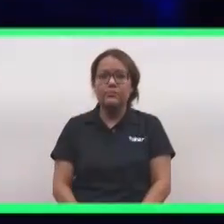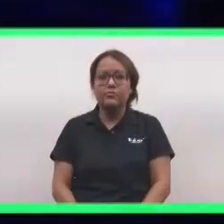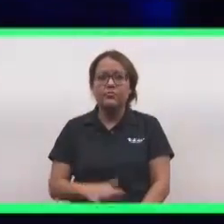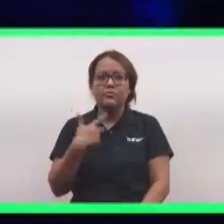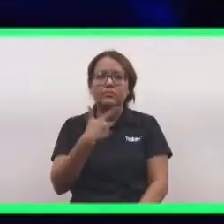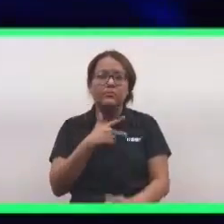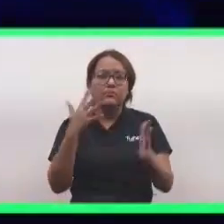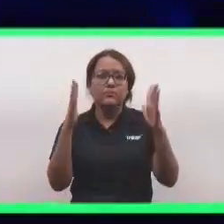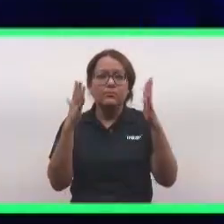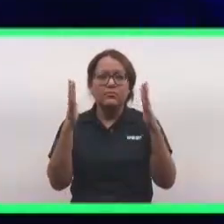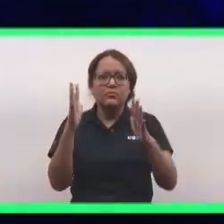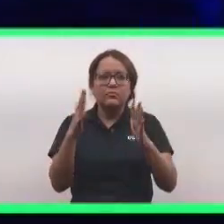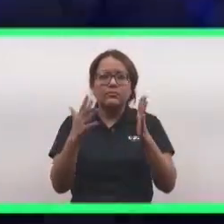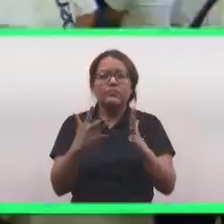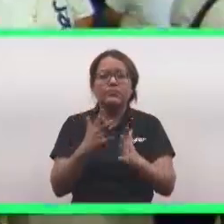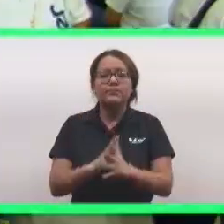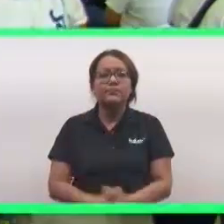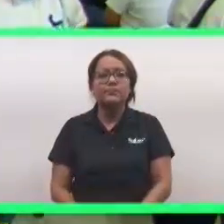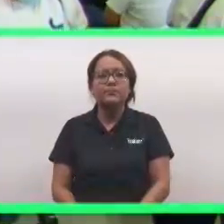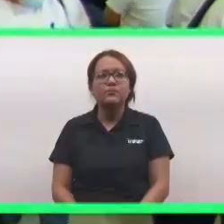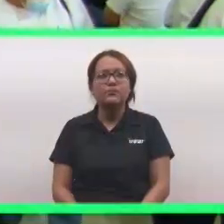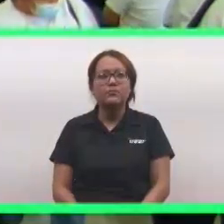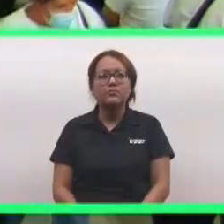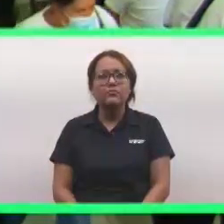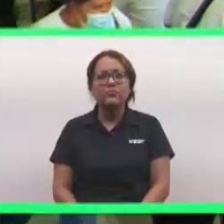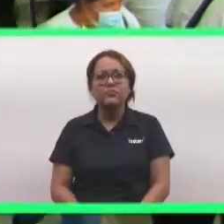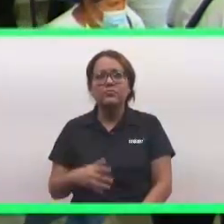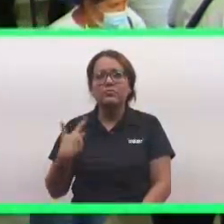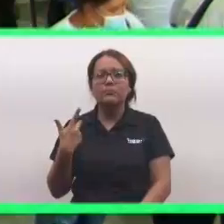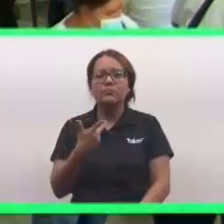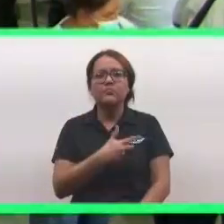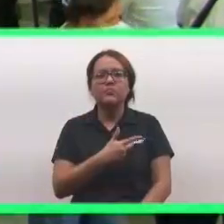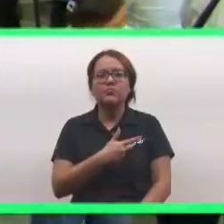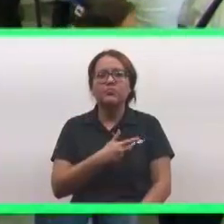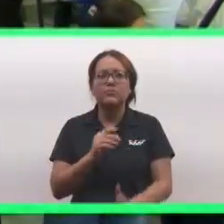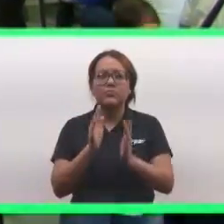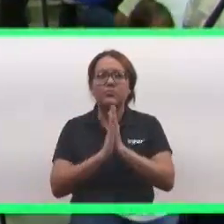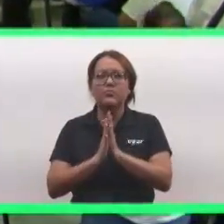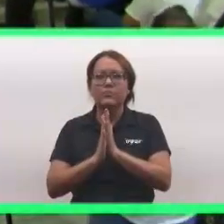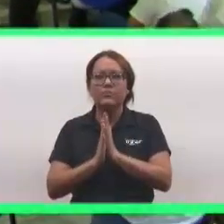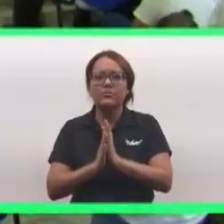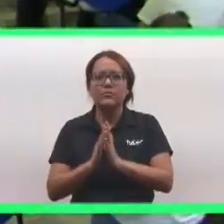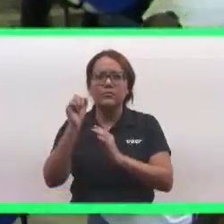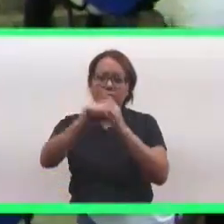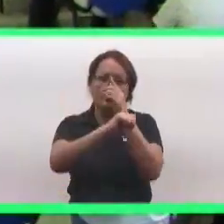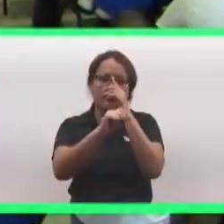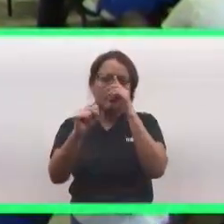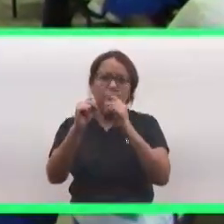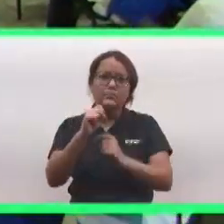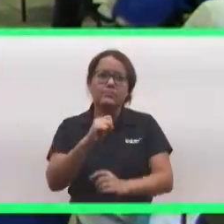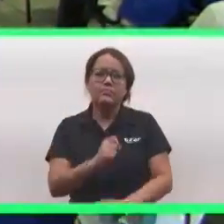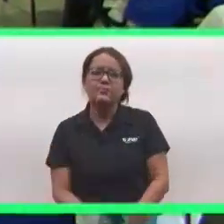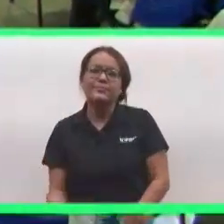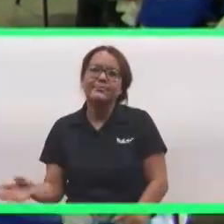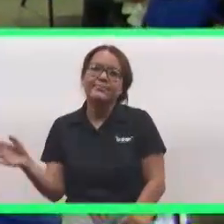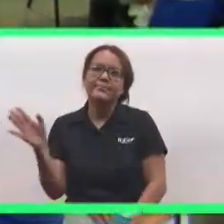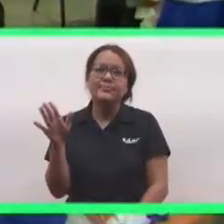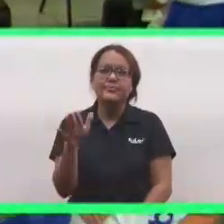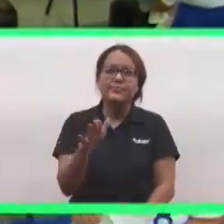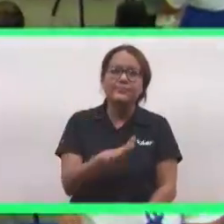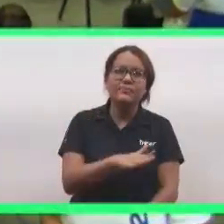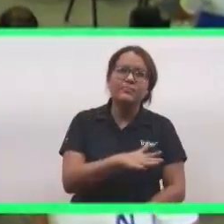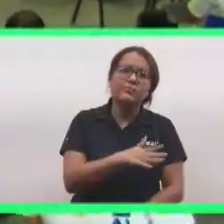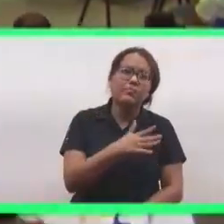Le damos un fortísimo aplauso a nuestros amigos y hermanos. Y nosotros oramos al Señor cantando y diciendo: ven, Espíritu, ven